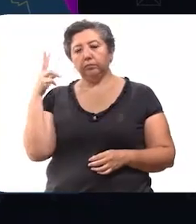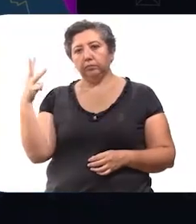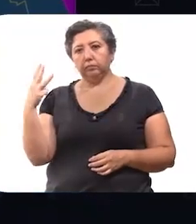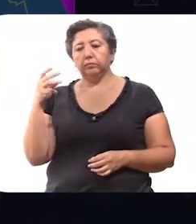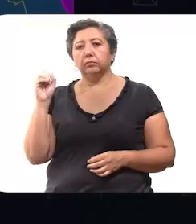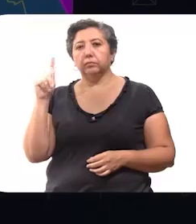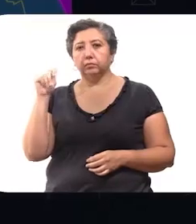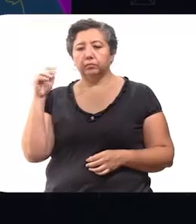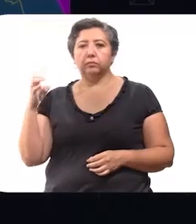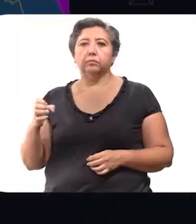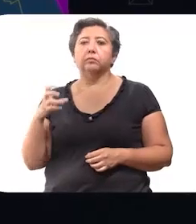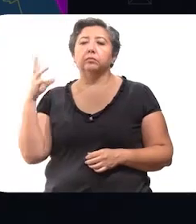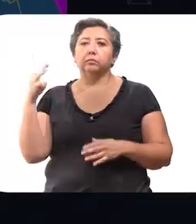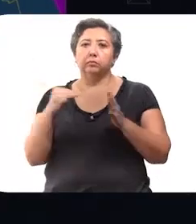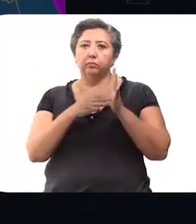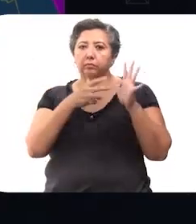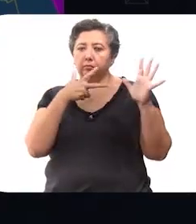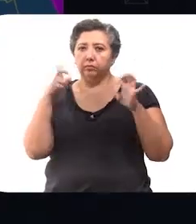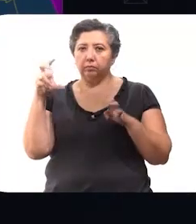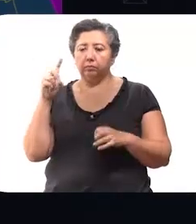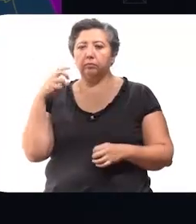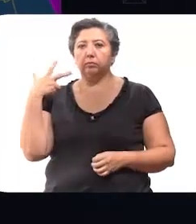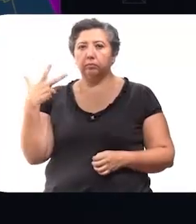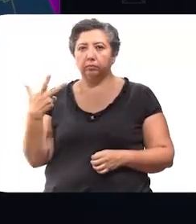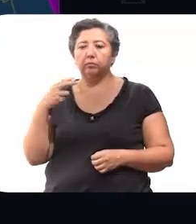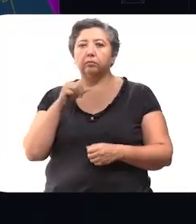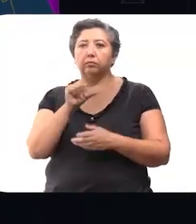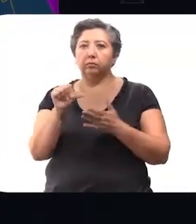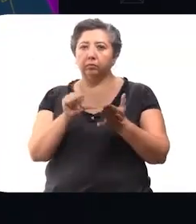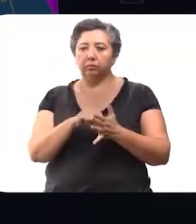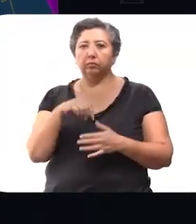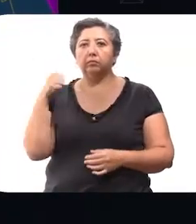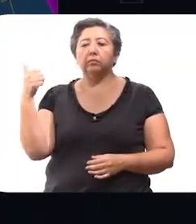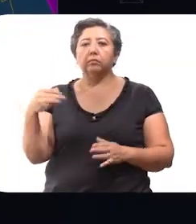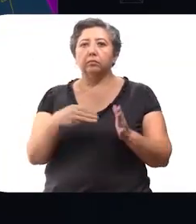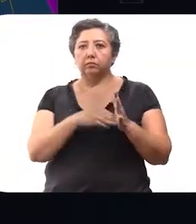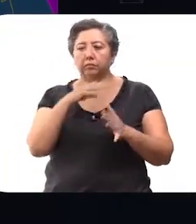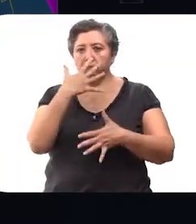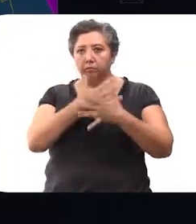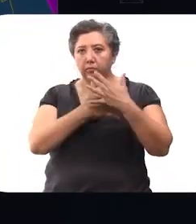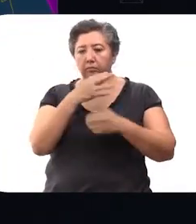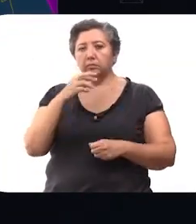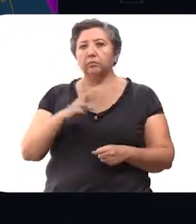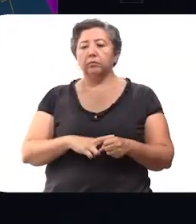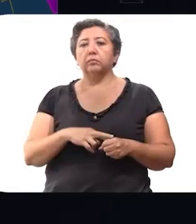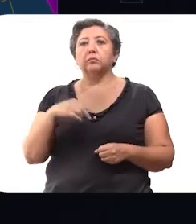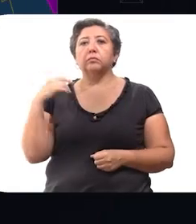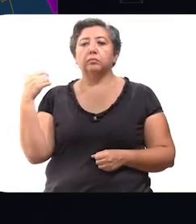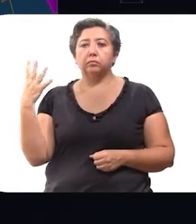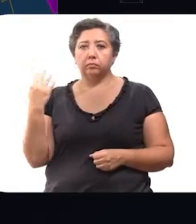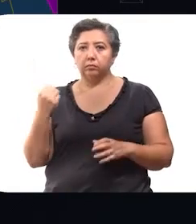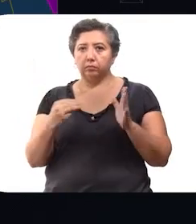10.343 en la zona oriente, 3.838 en la zona centro, 6.015 en la zona sur,